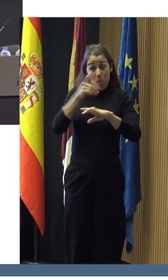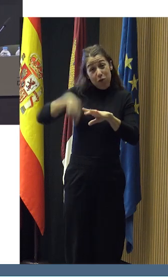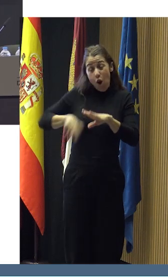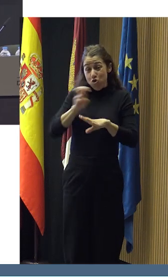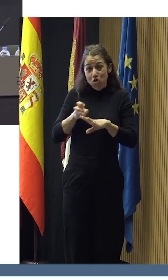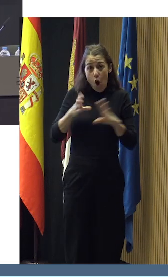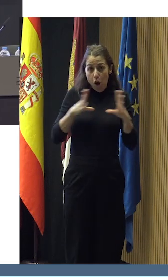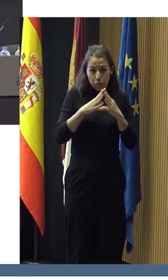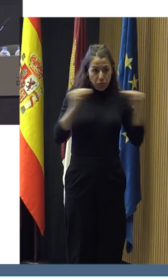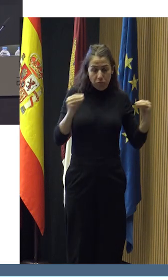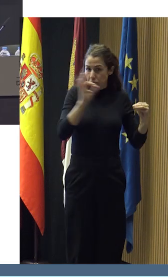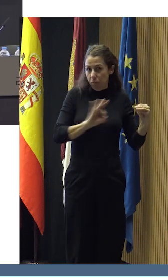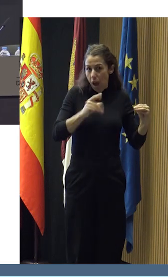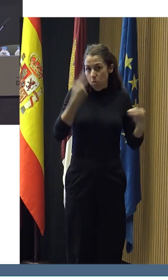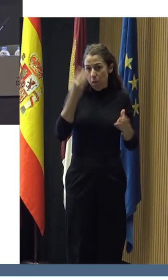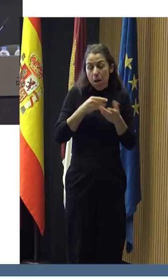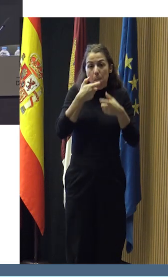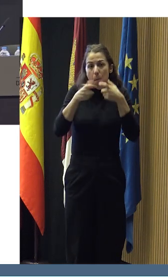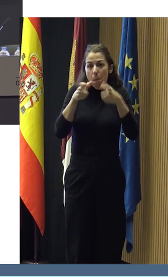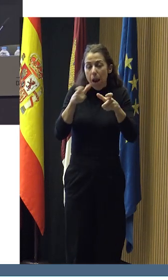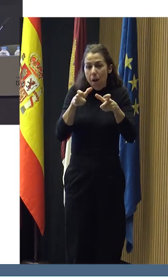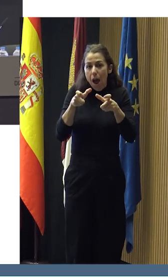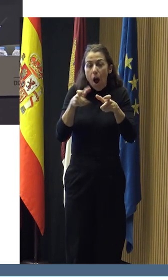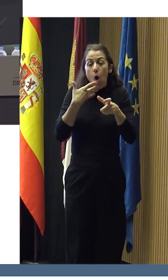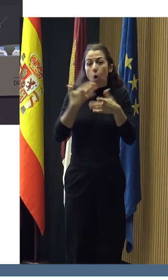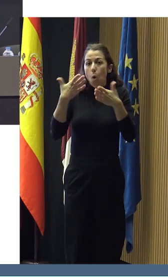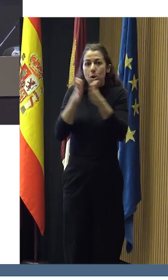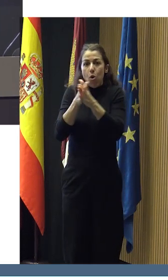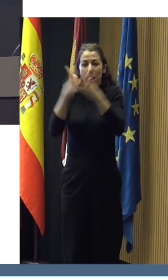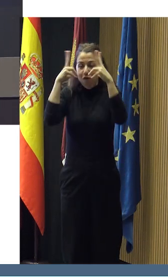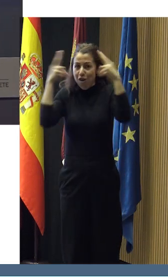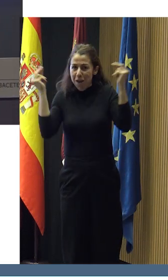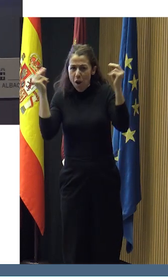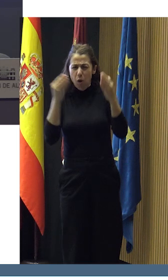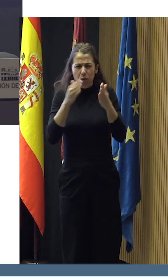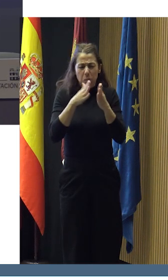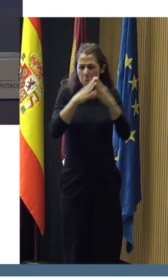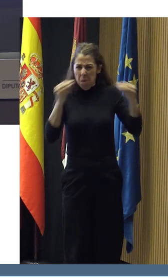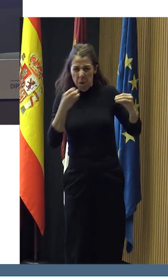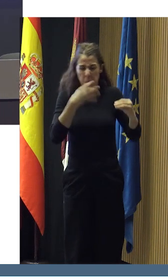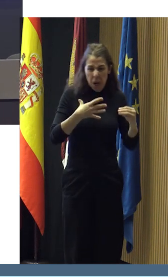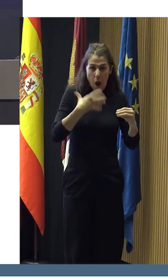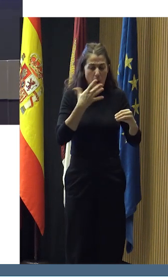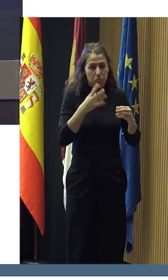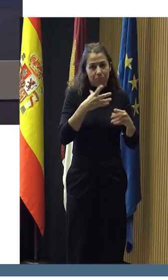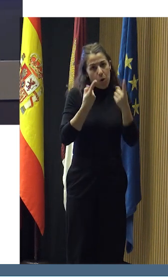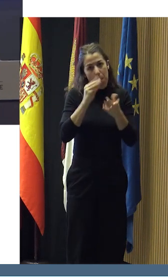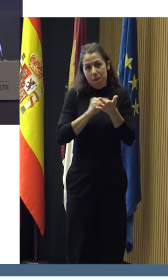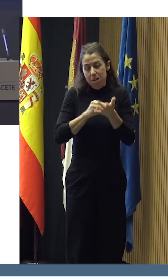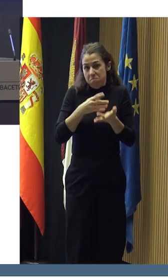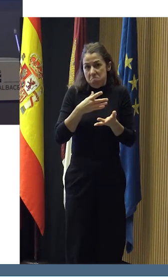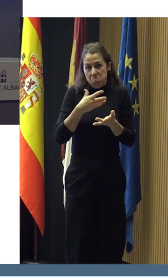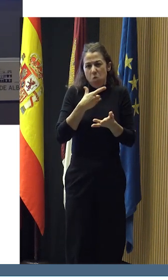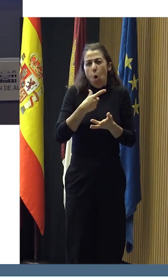es diferente. A mí también me cuesta hablar a veces con mis compañeras enfermeras o con mis compañeros médicos y médicas, ¿no? Entonces eso es